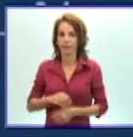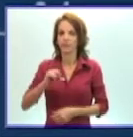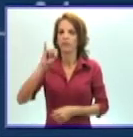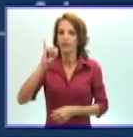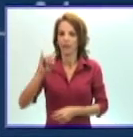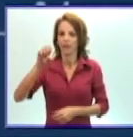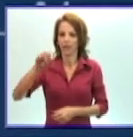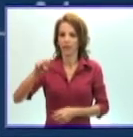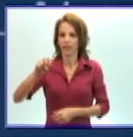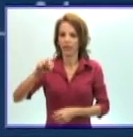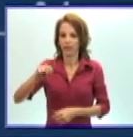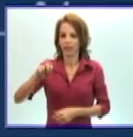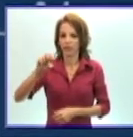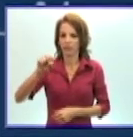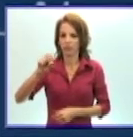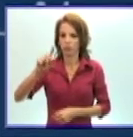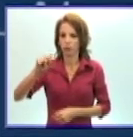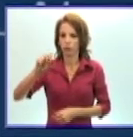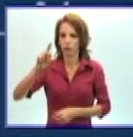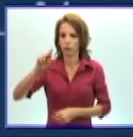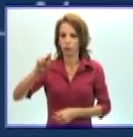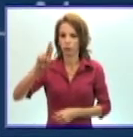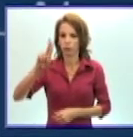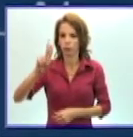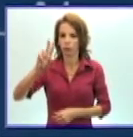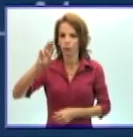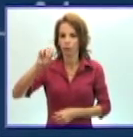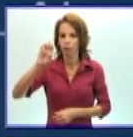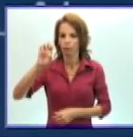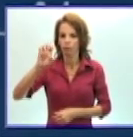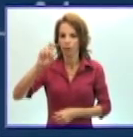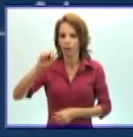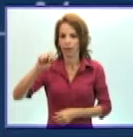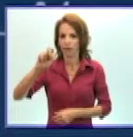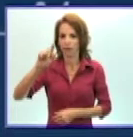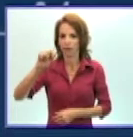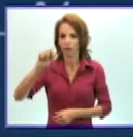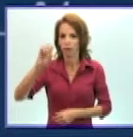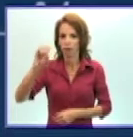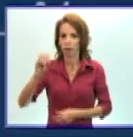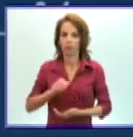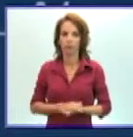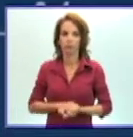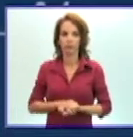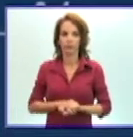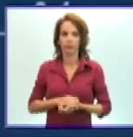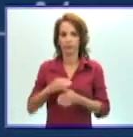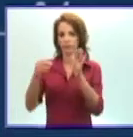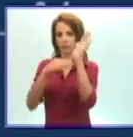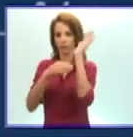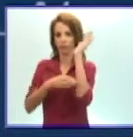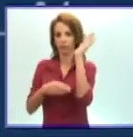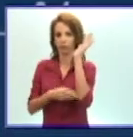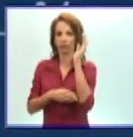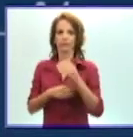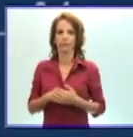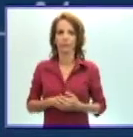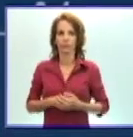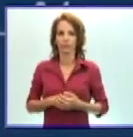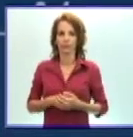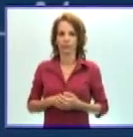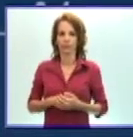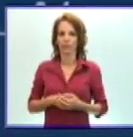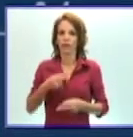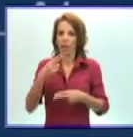la tabla, completando la tabla de caracterización, podemos estar diciendo que el nombre del instrumento es